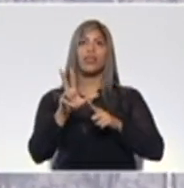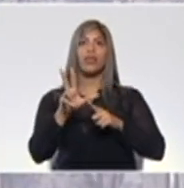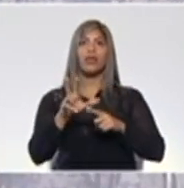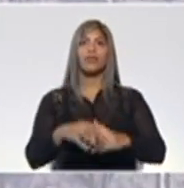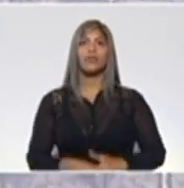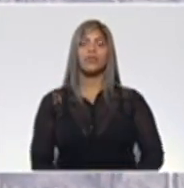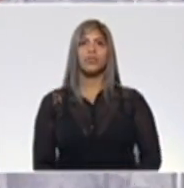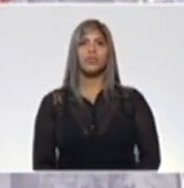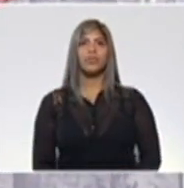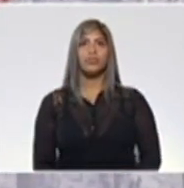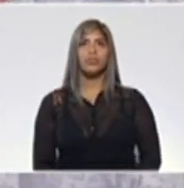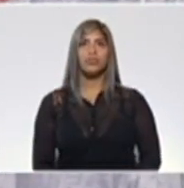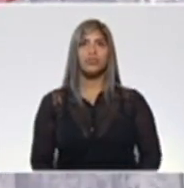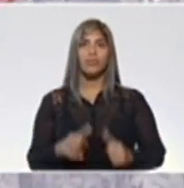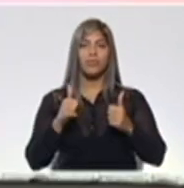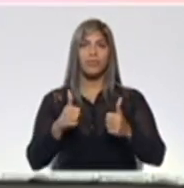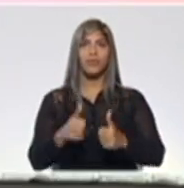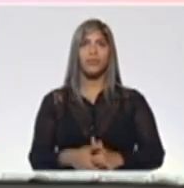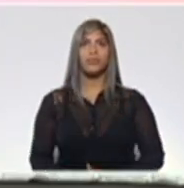rombos. Muy bien,